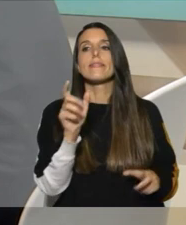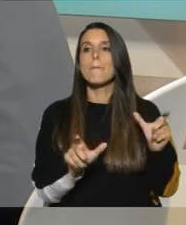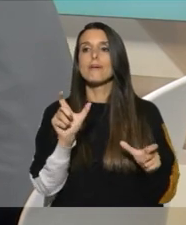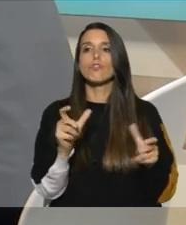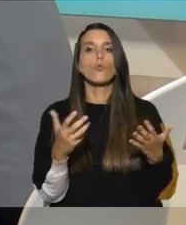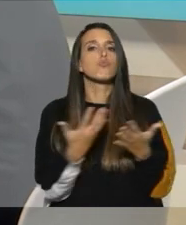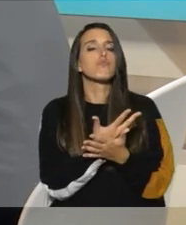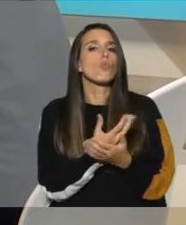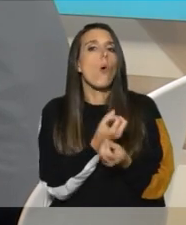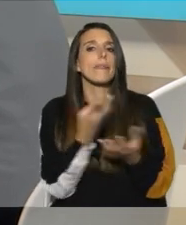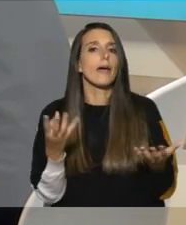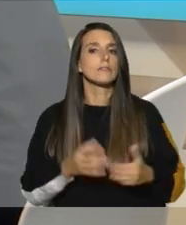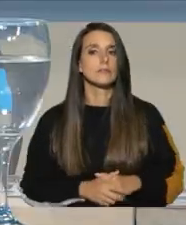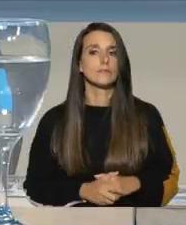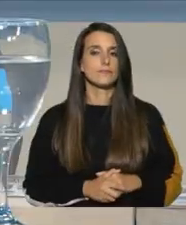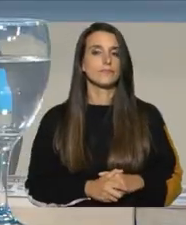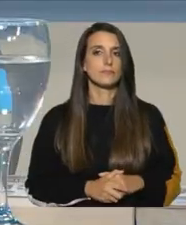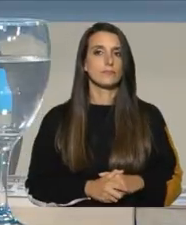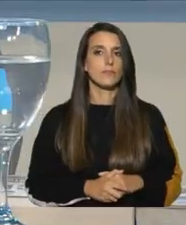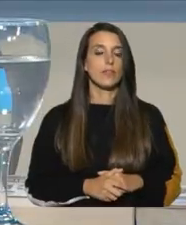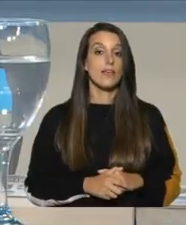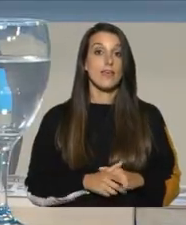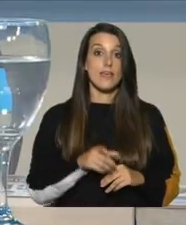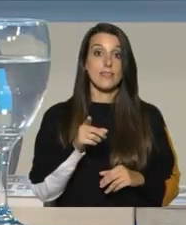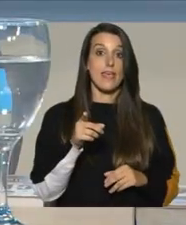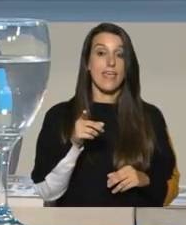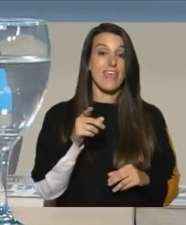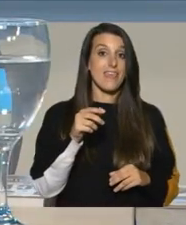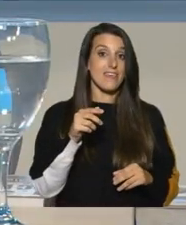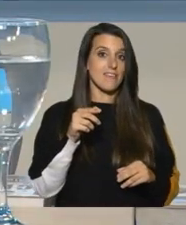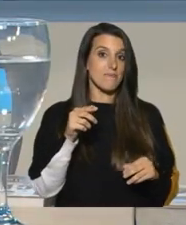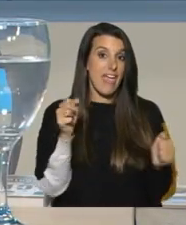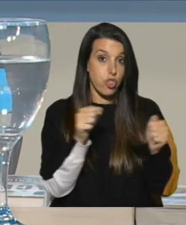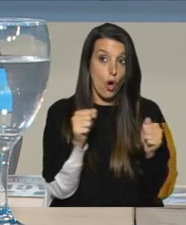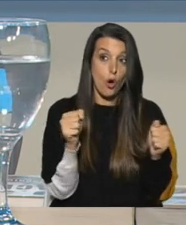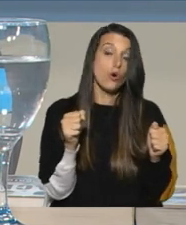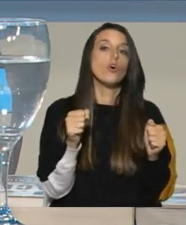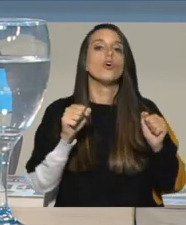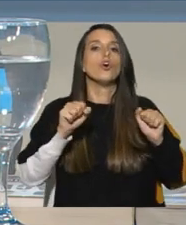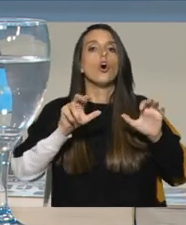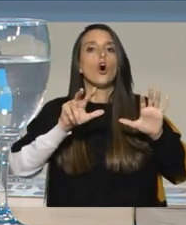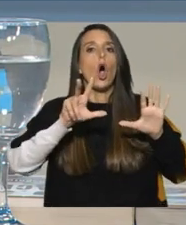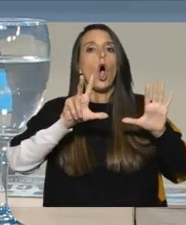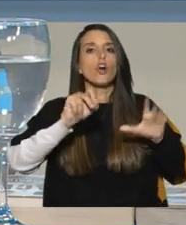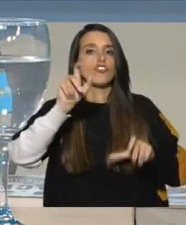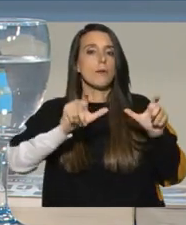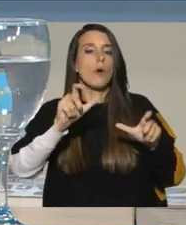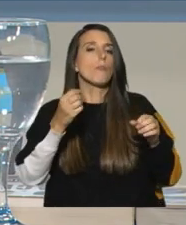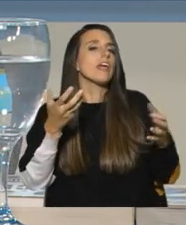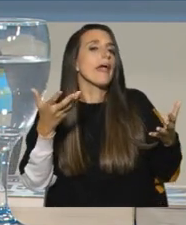de la sedición, en definitiva? Sí, las víctimas del terrorismo fueron en este país, por el momento, 80. ¿Y por qué digo por el